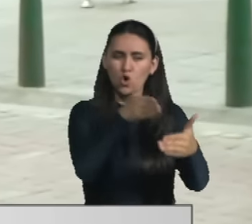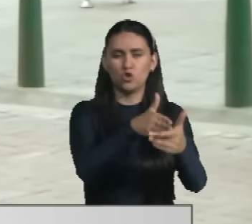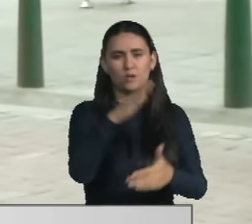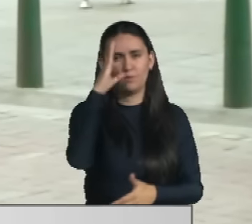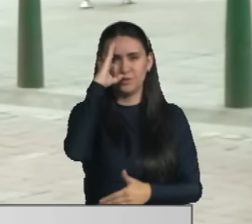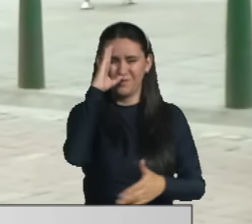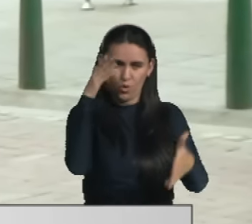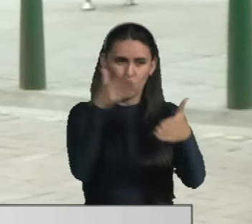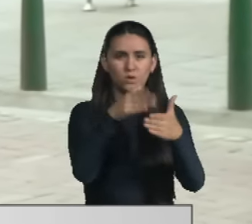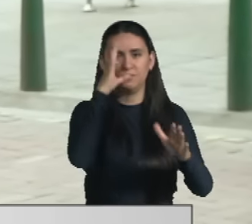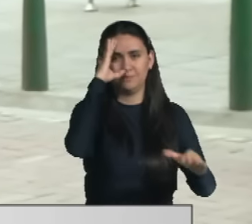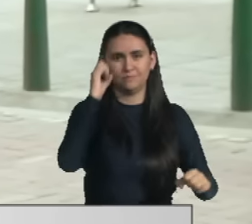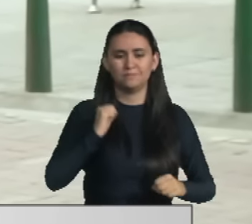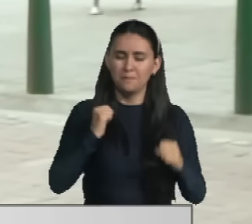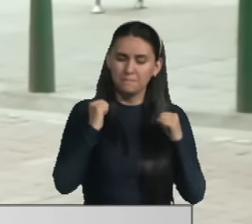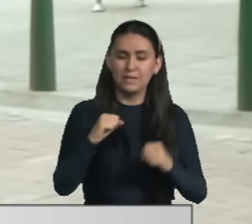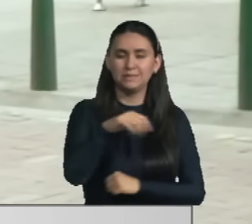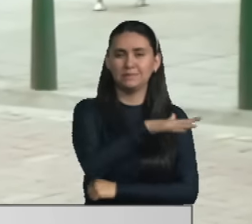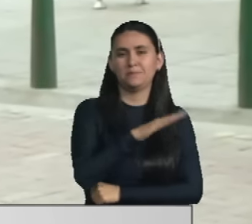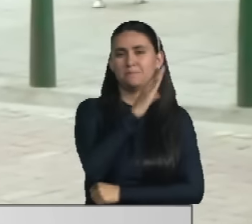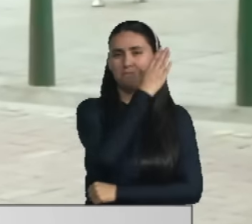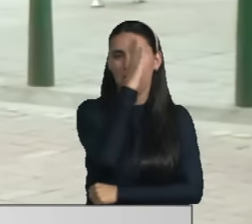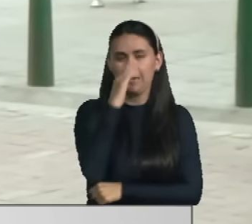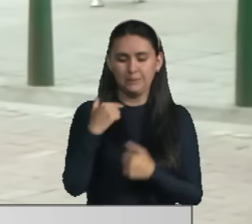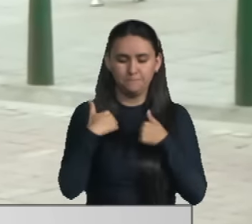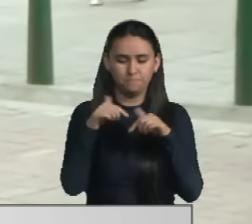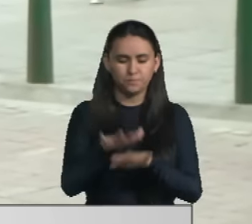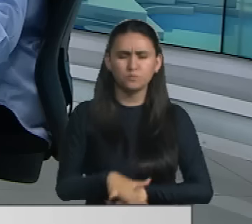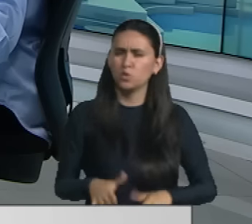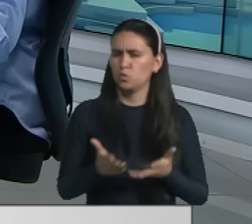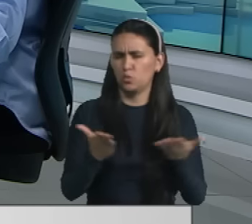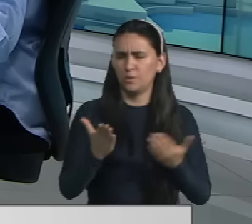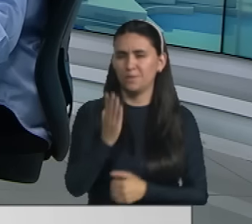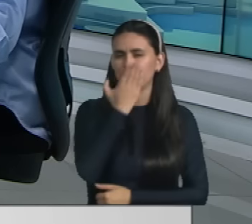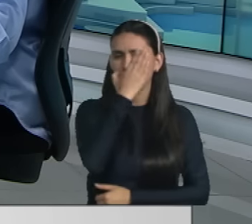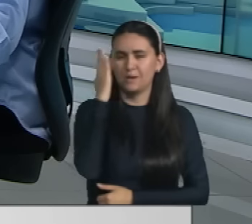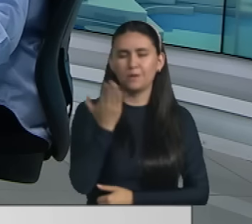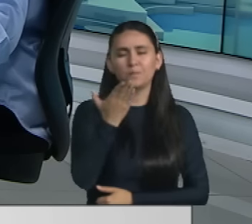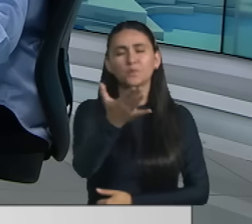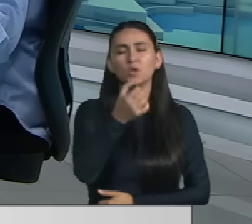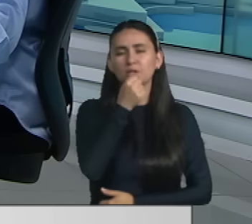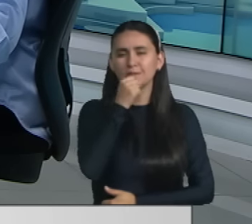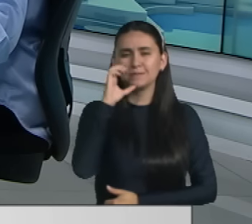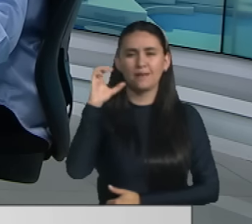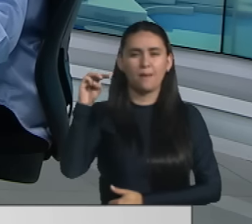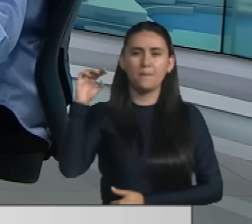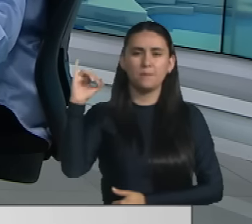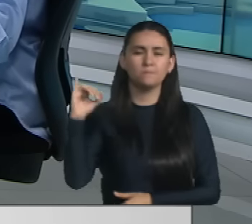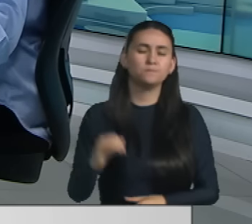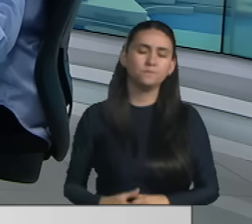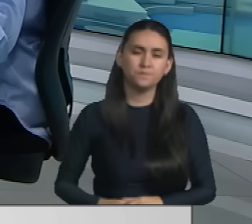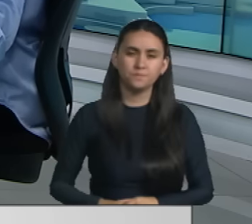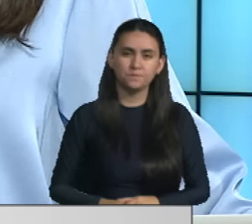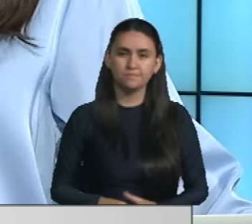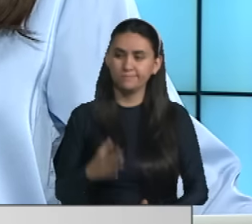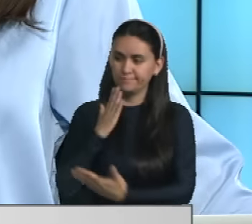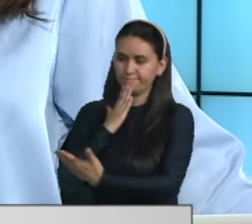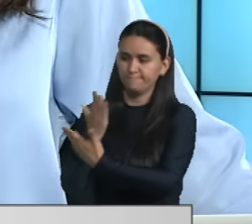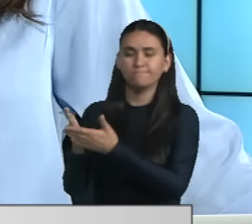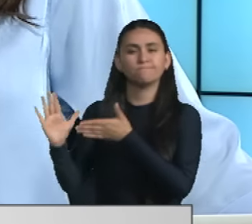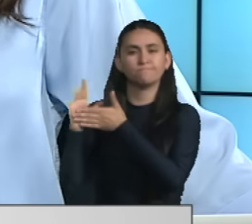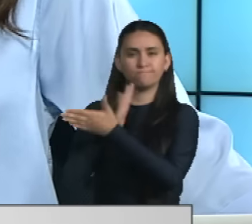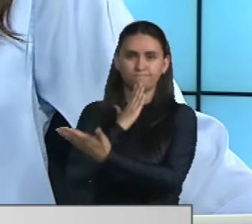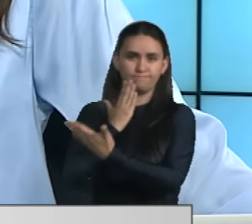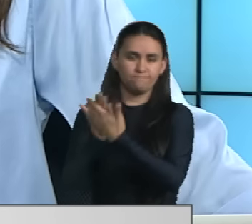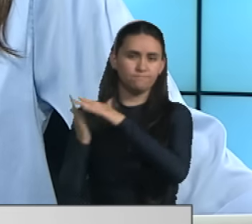aquí en la ciudad de Barranquilla. Desde la capital del Atlántico, Jorge Castro, Noticentro 1, CMI. Jorge, muchísimas